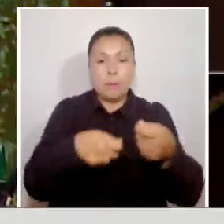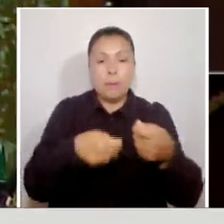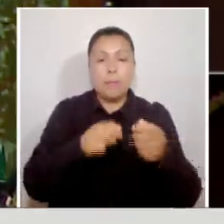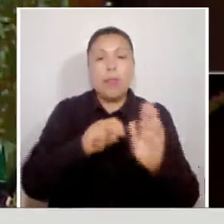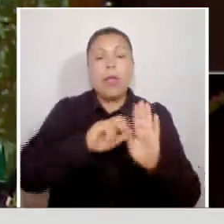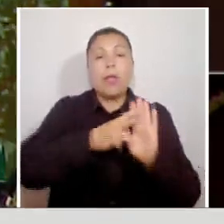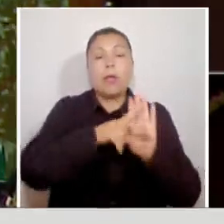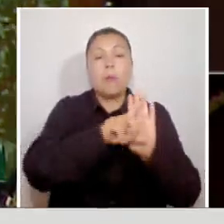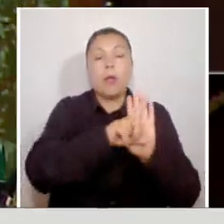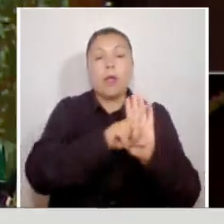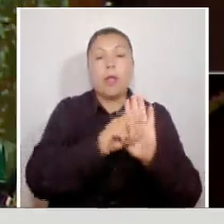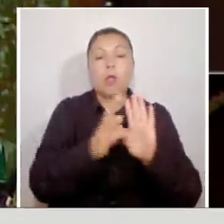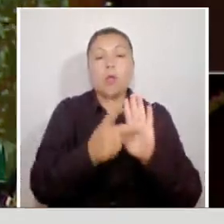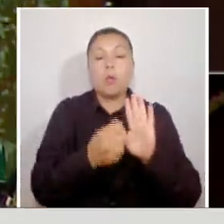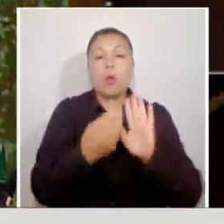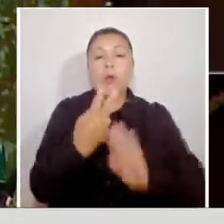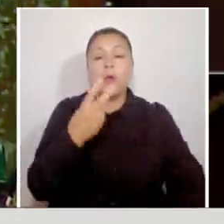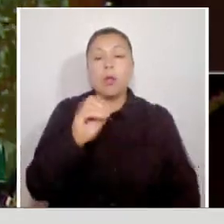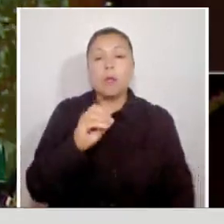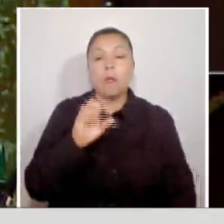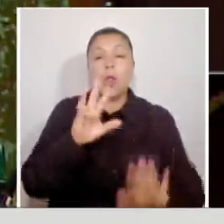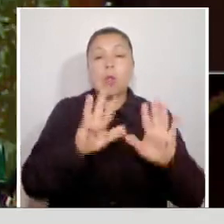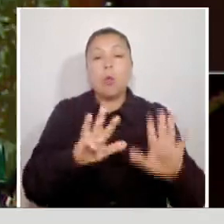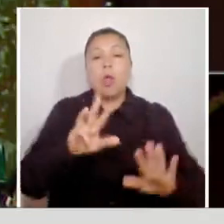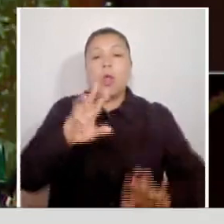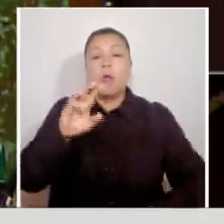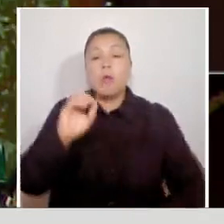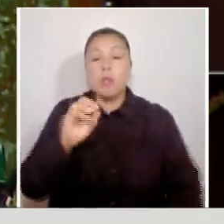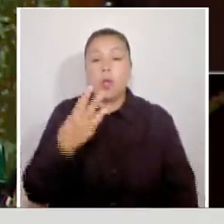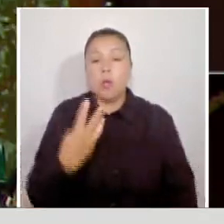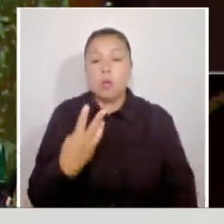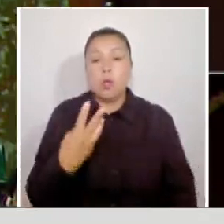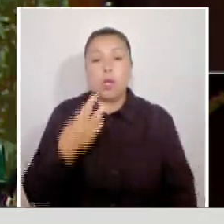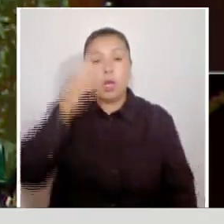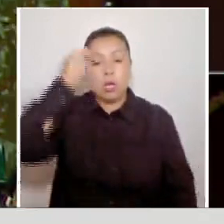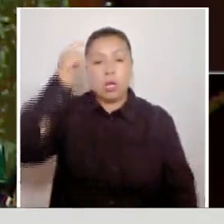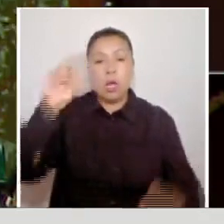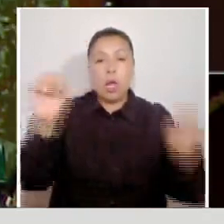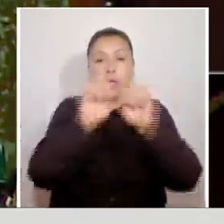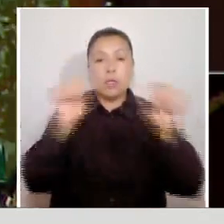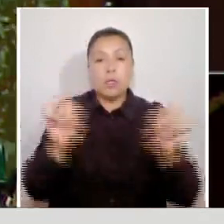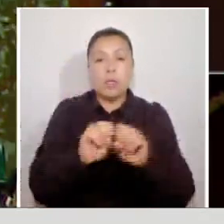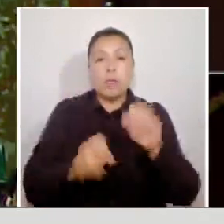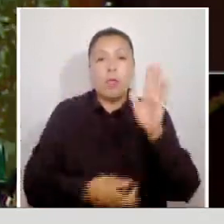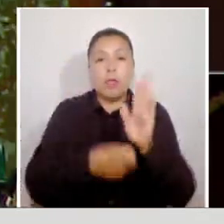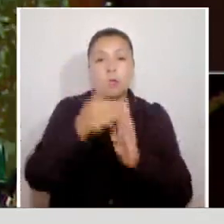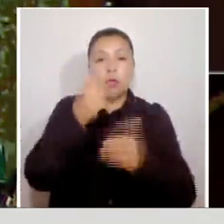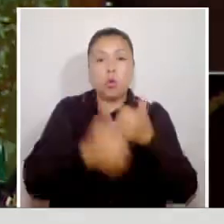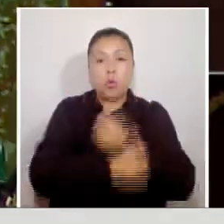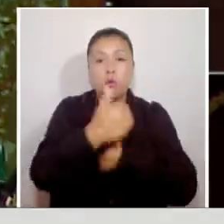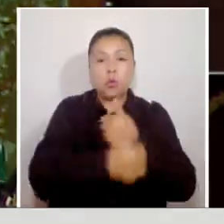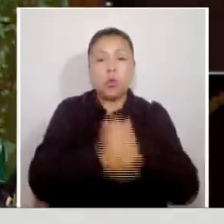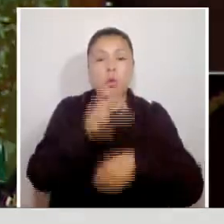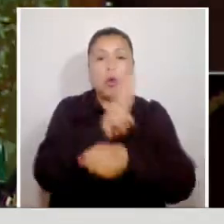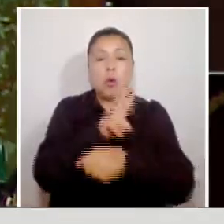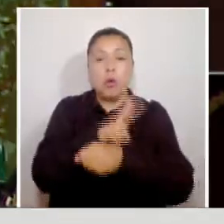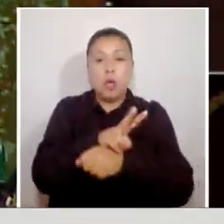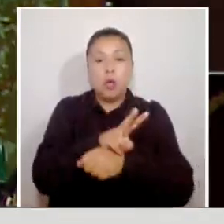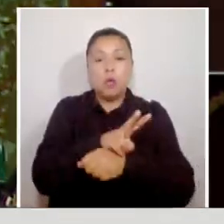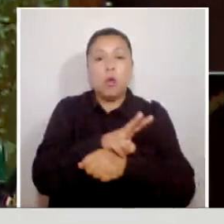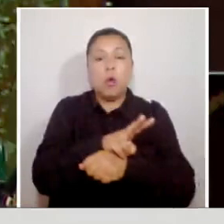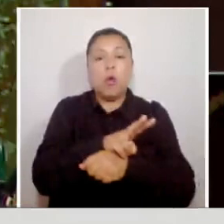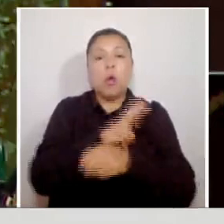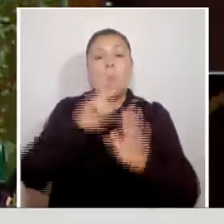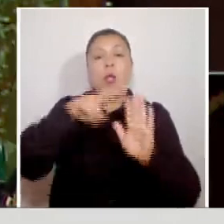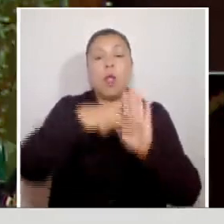ley número 20903 que crea el sistema de desarrollo profesional docente y modifica